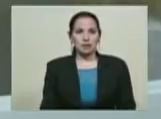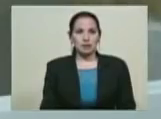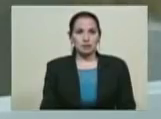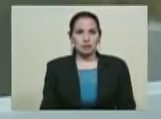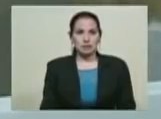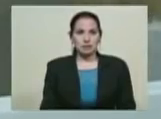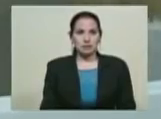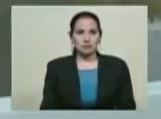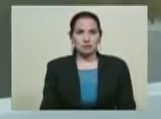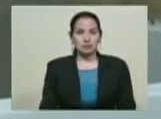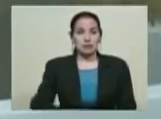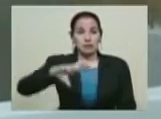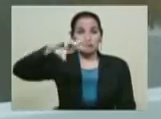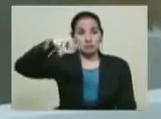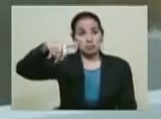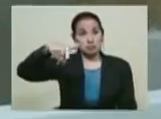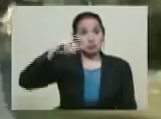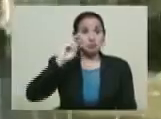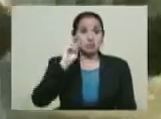tres.